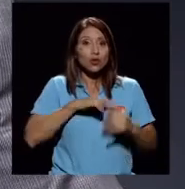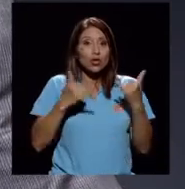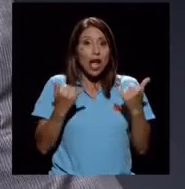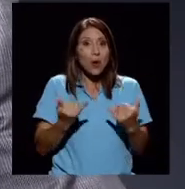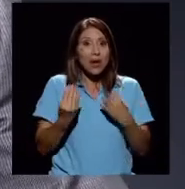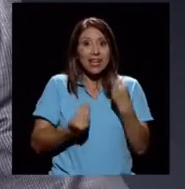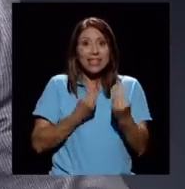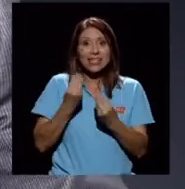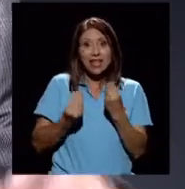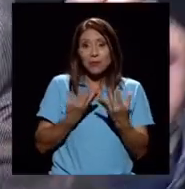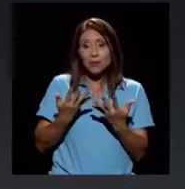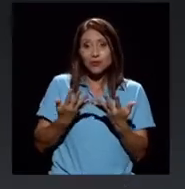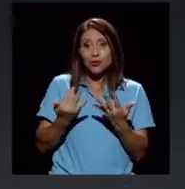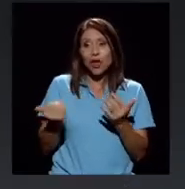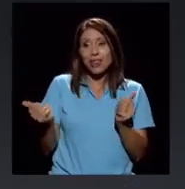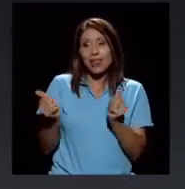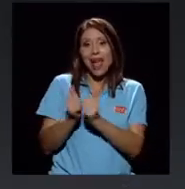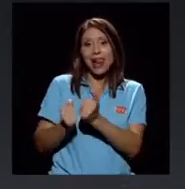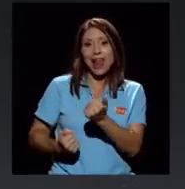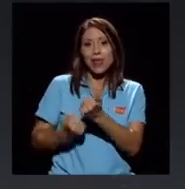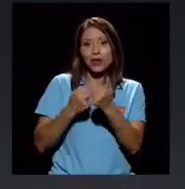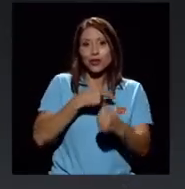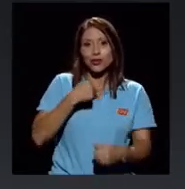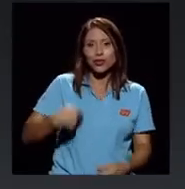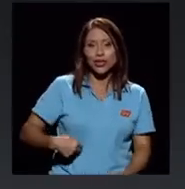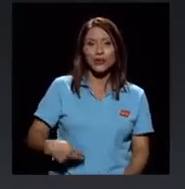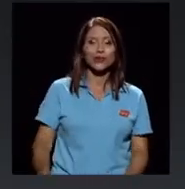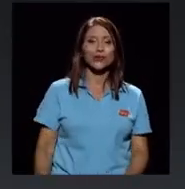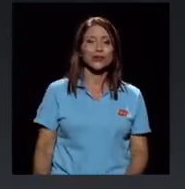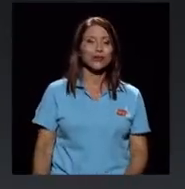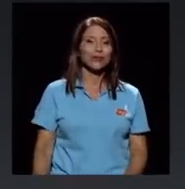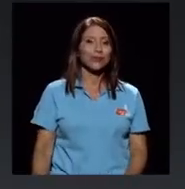los chinos sin duda y e incluso